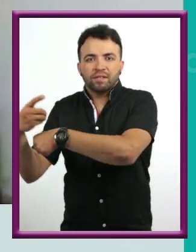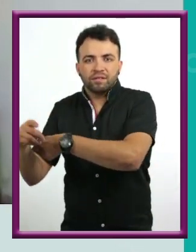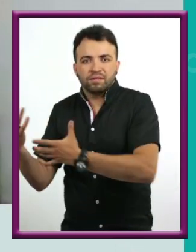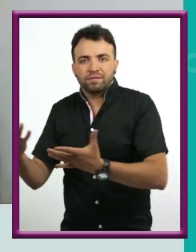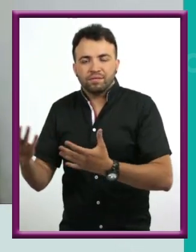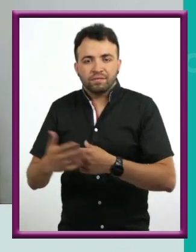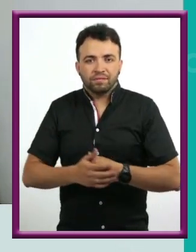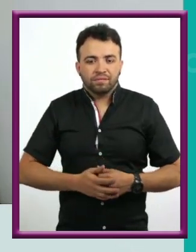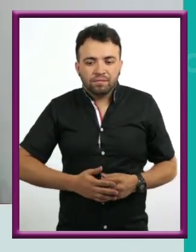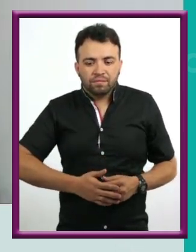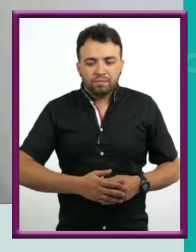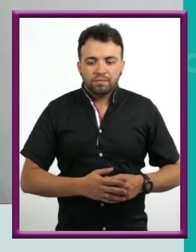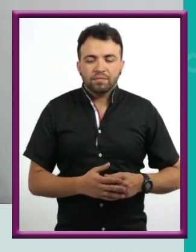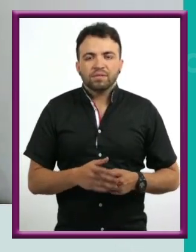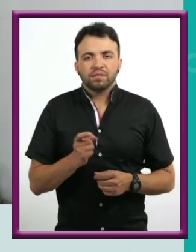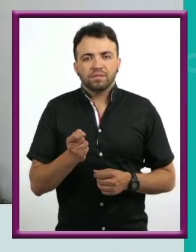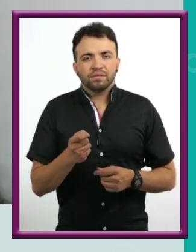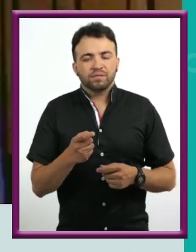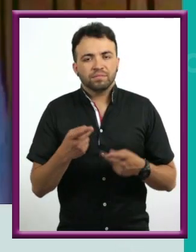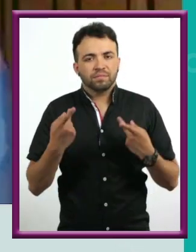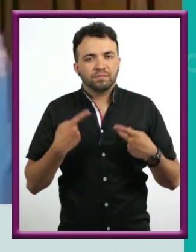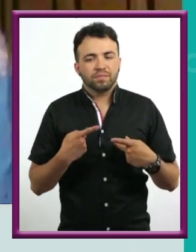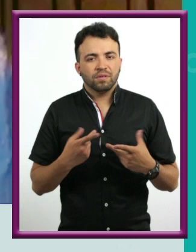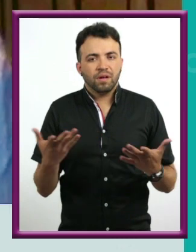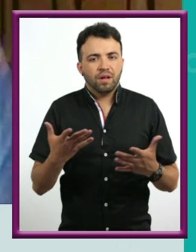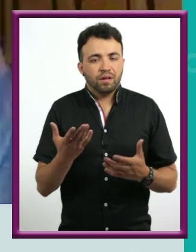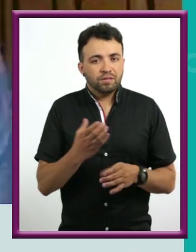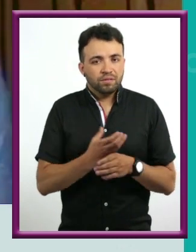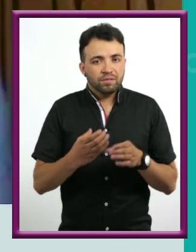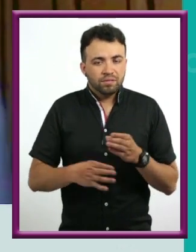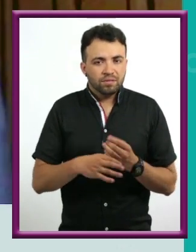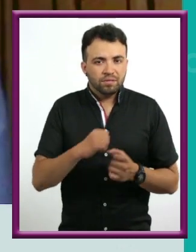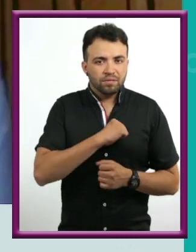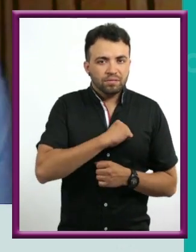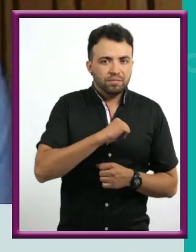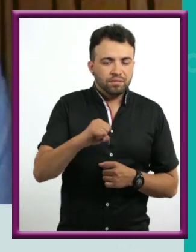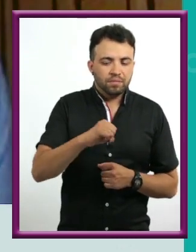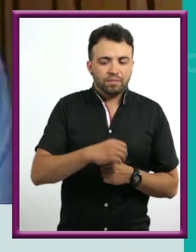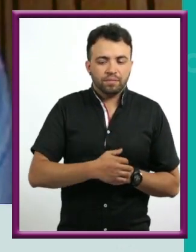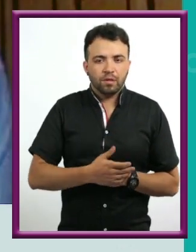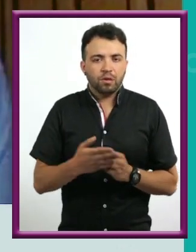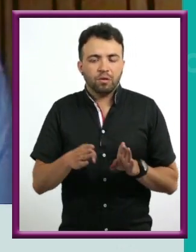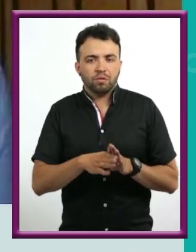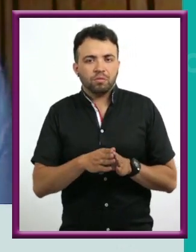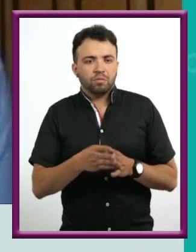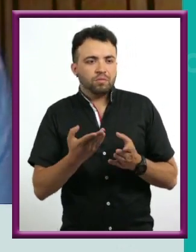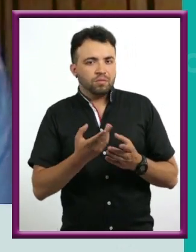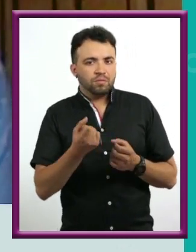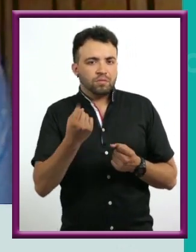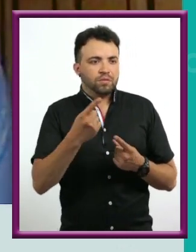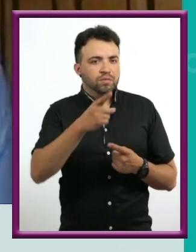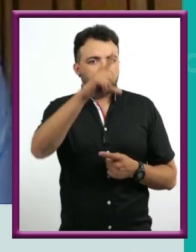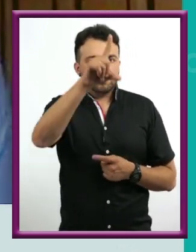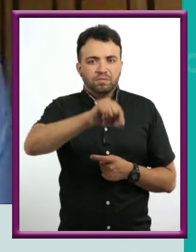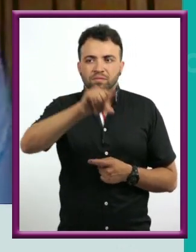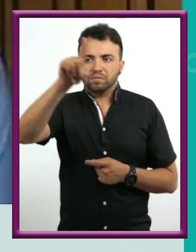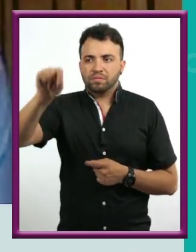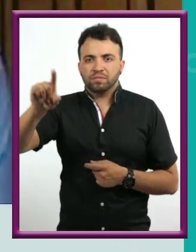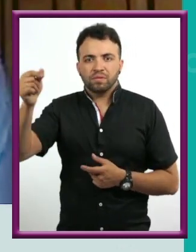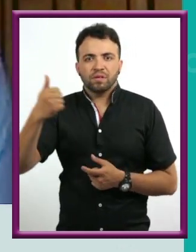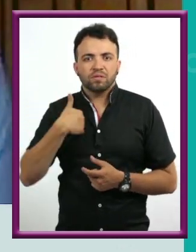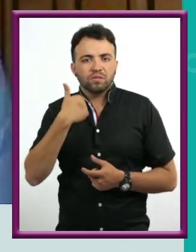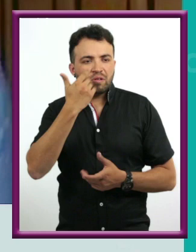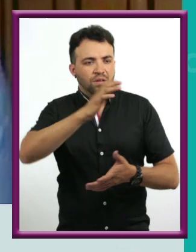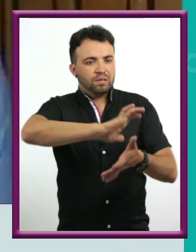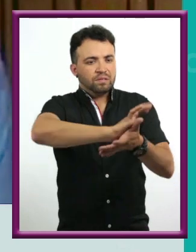ocasiones pues también como que planeado, supongo. Es una persona que hace cosas malas. La cuestión de denigrar a una